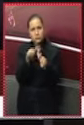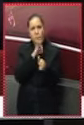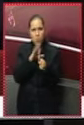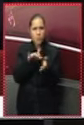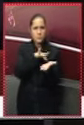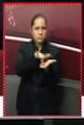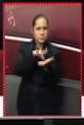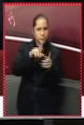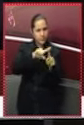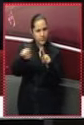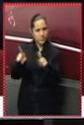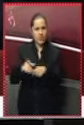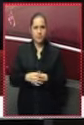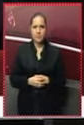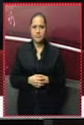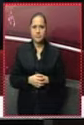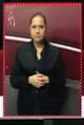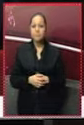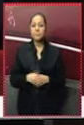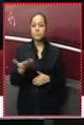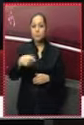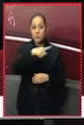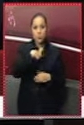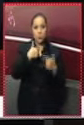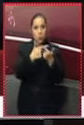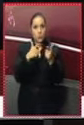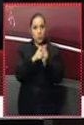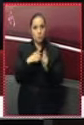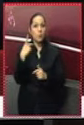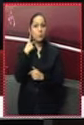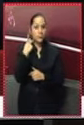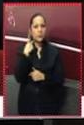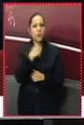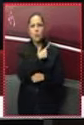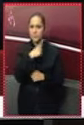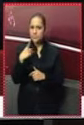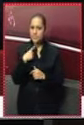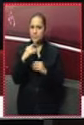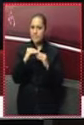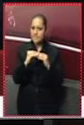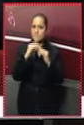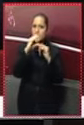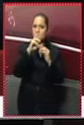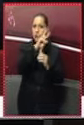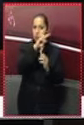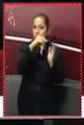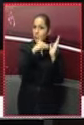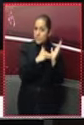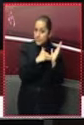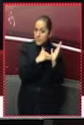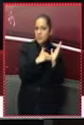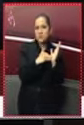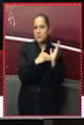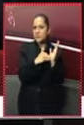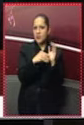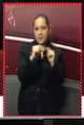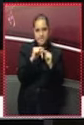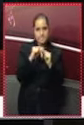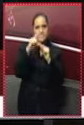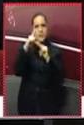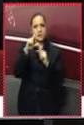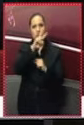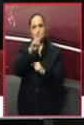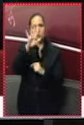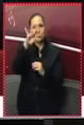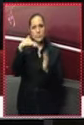Es que los grupos parlamentarios deberán establecer el incremento de 200,000 a 250,000 pesos